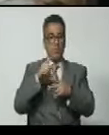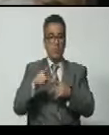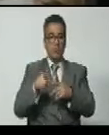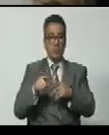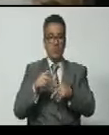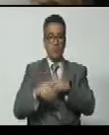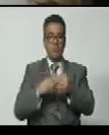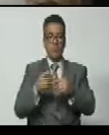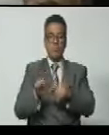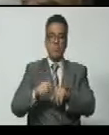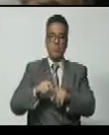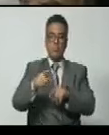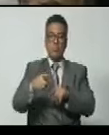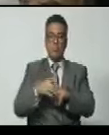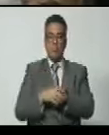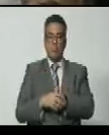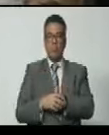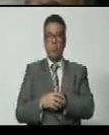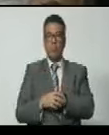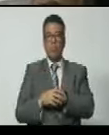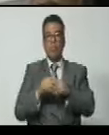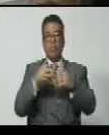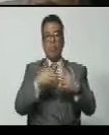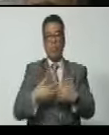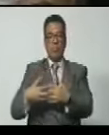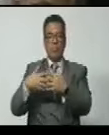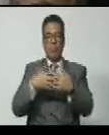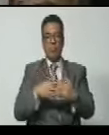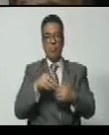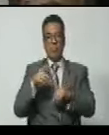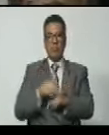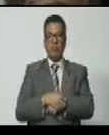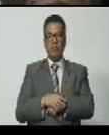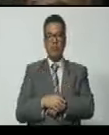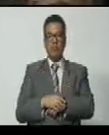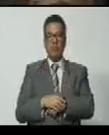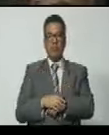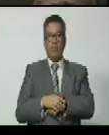y extraordinaria para los Estados Unidos de Norteamérica.